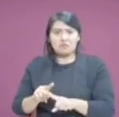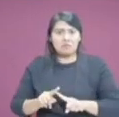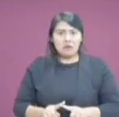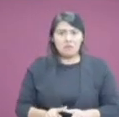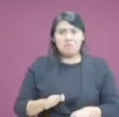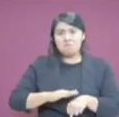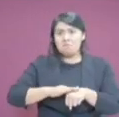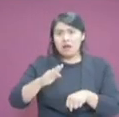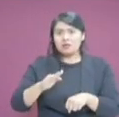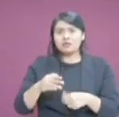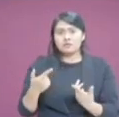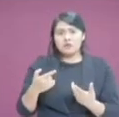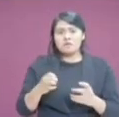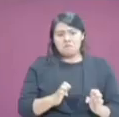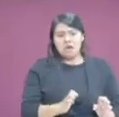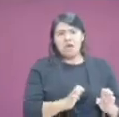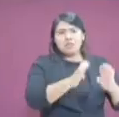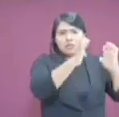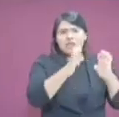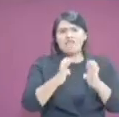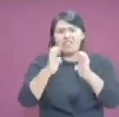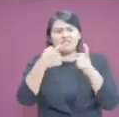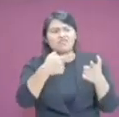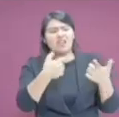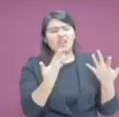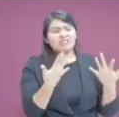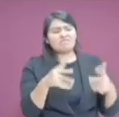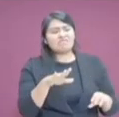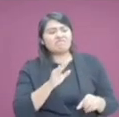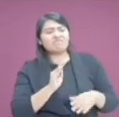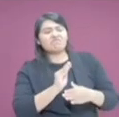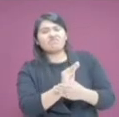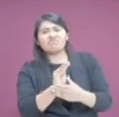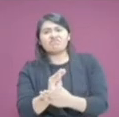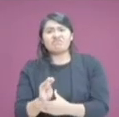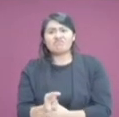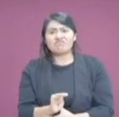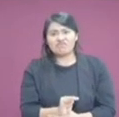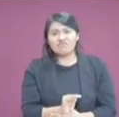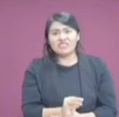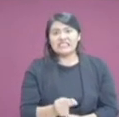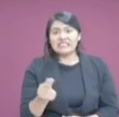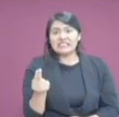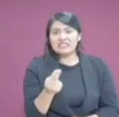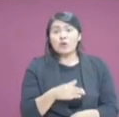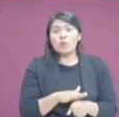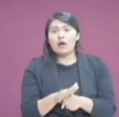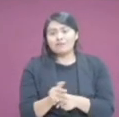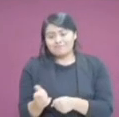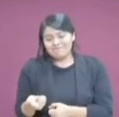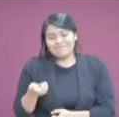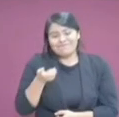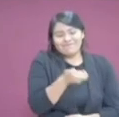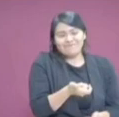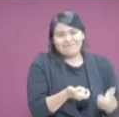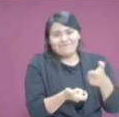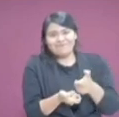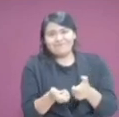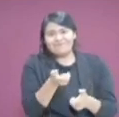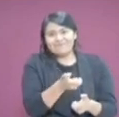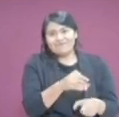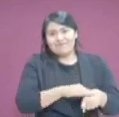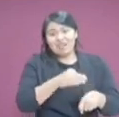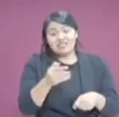había instalaciones totalmente abandonadas que requerían una pequeña inversión hasta las que